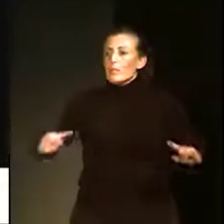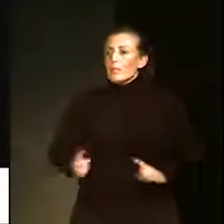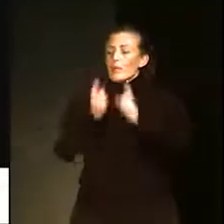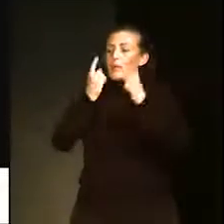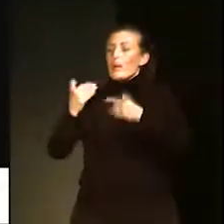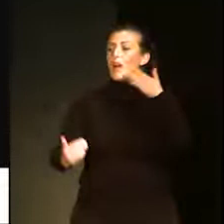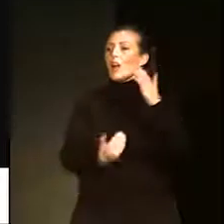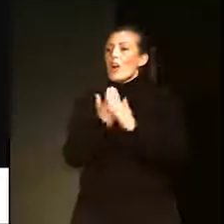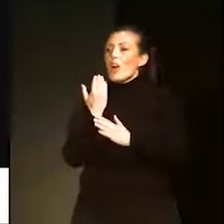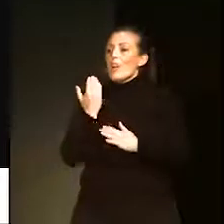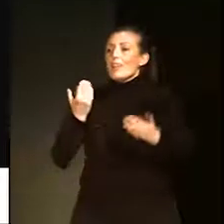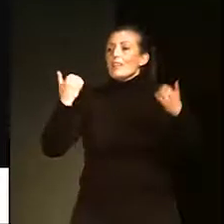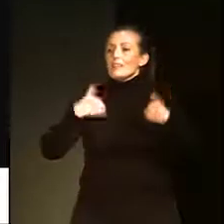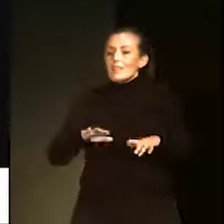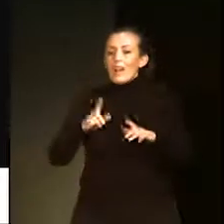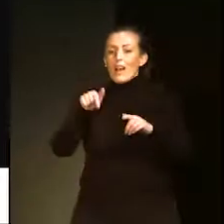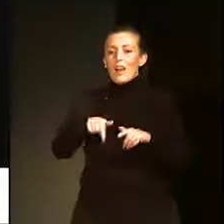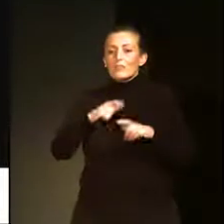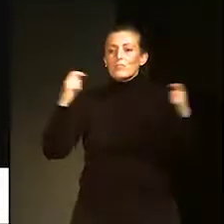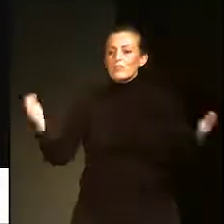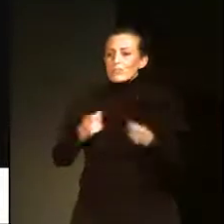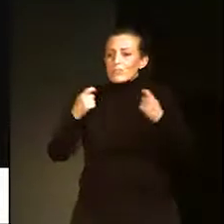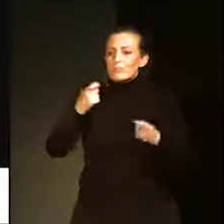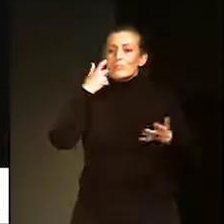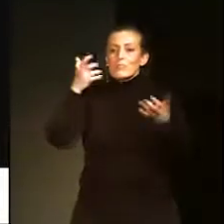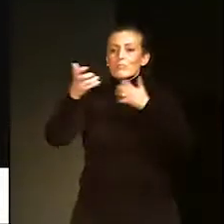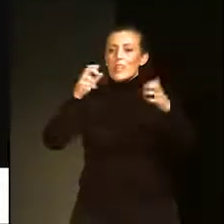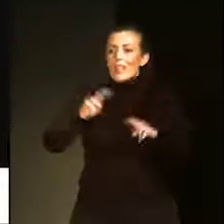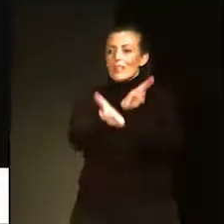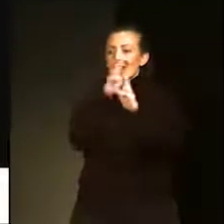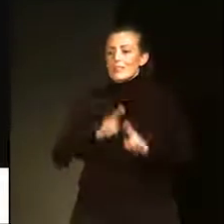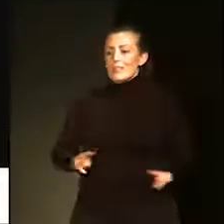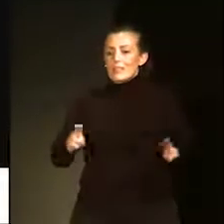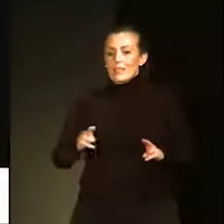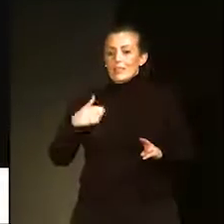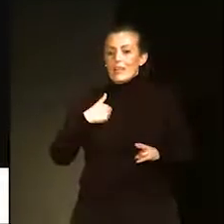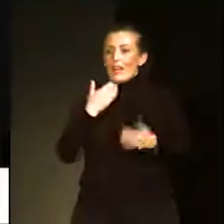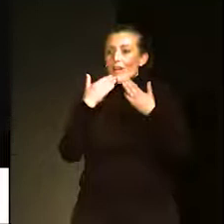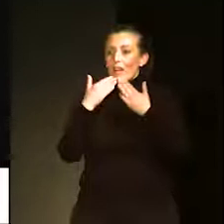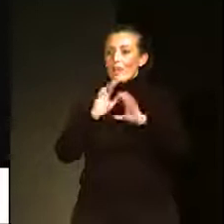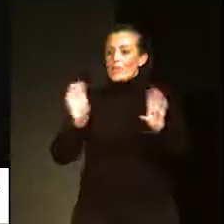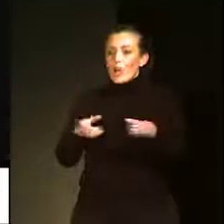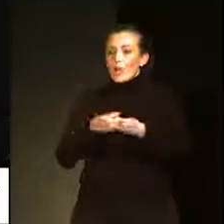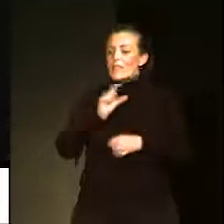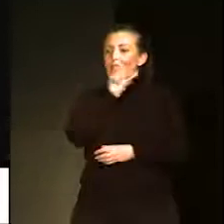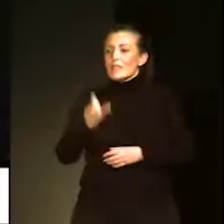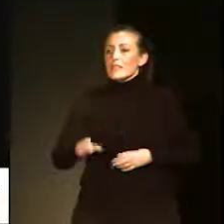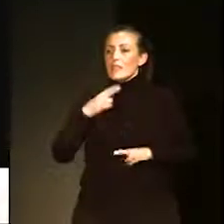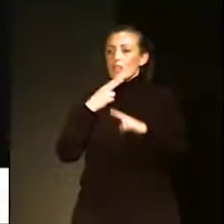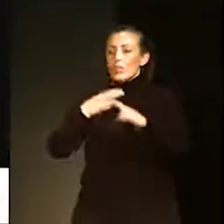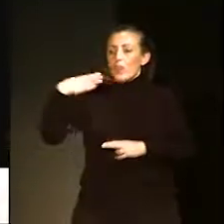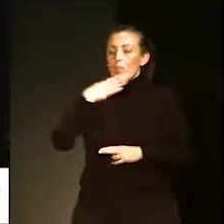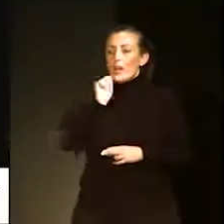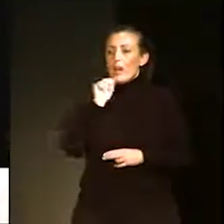las jornadas programan espectáculos internacionales, en este caso la prestigiosa compañía italiana